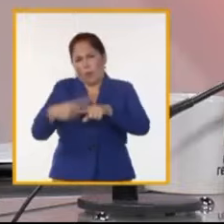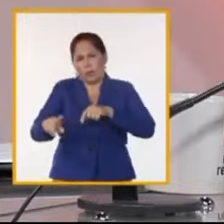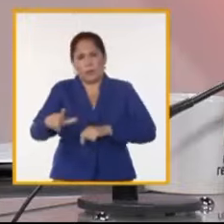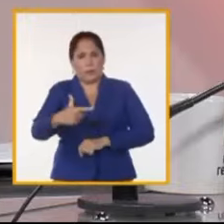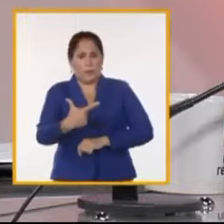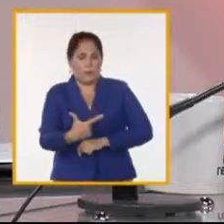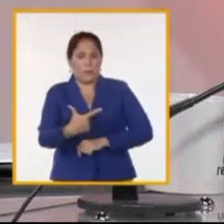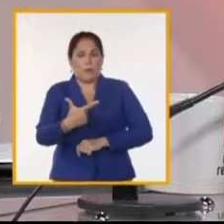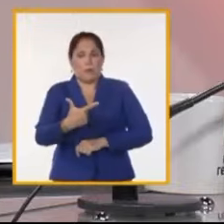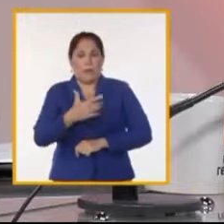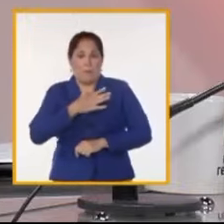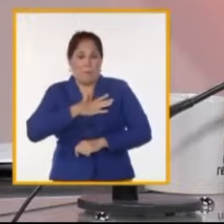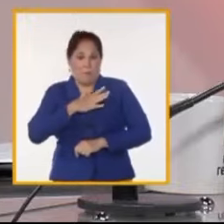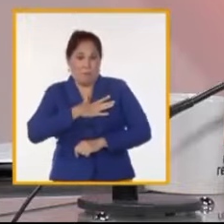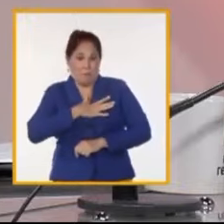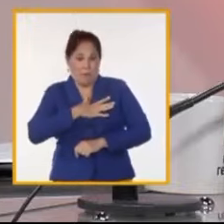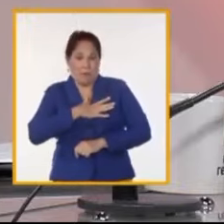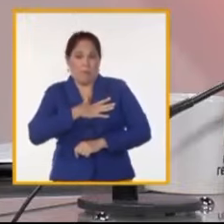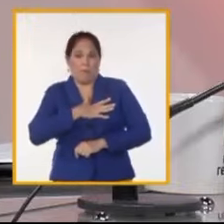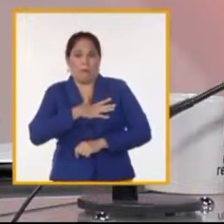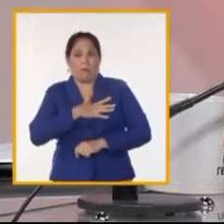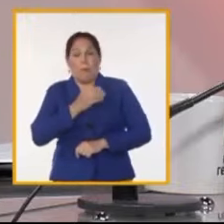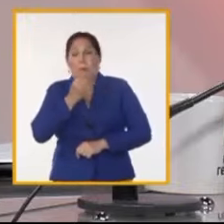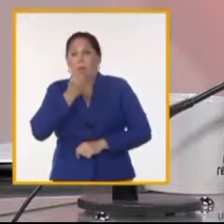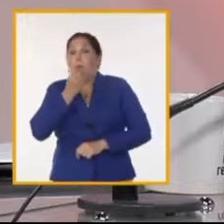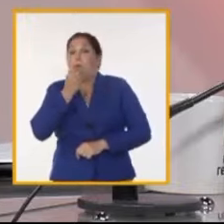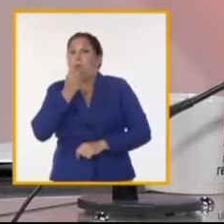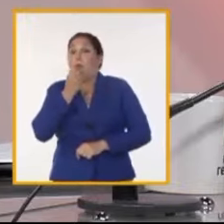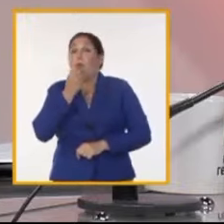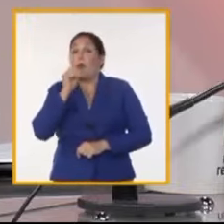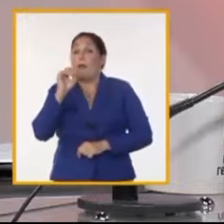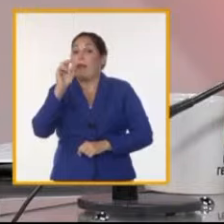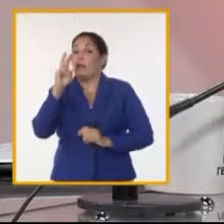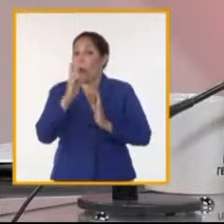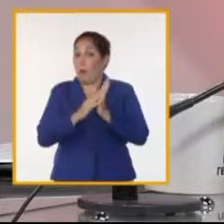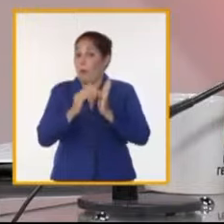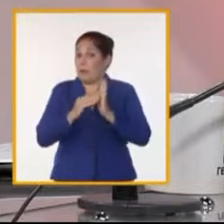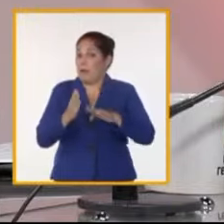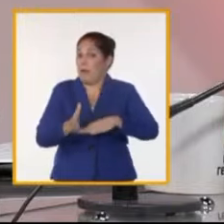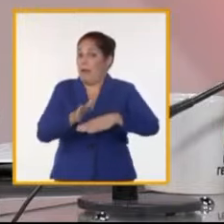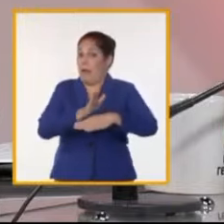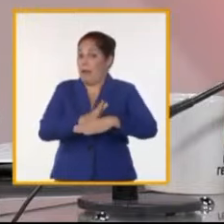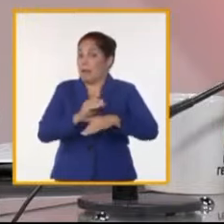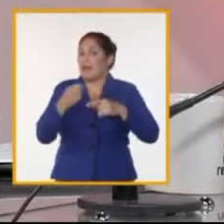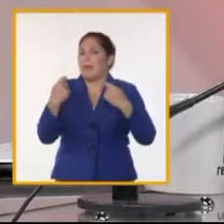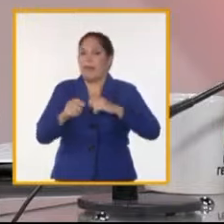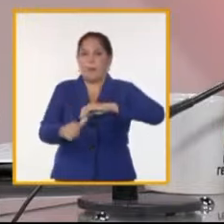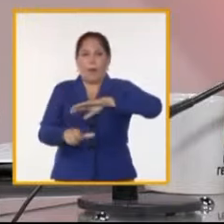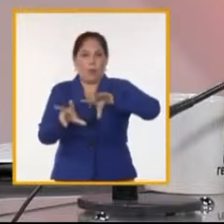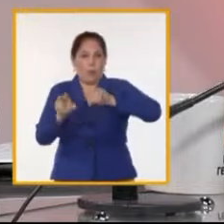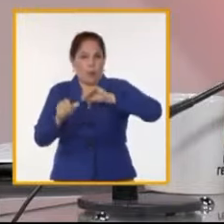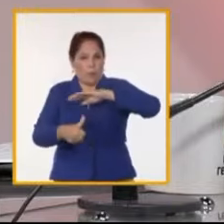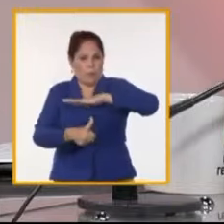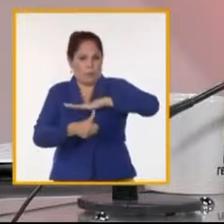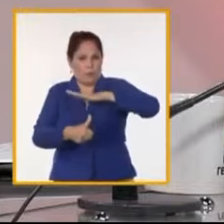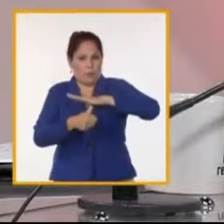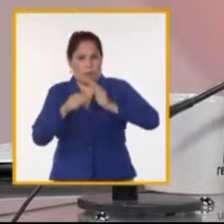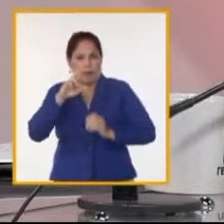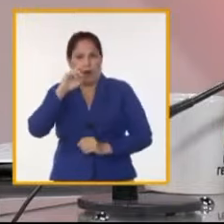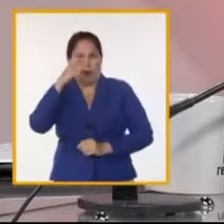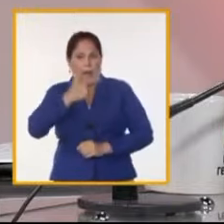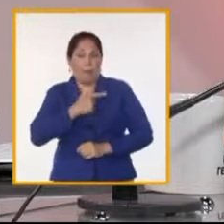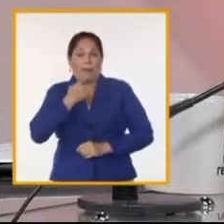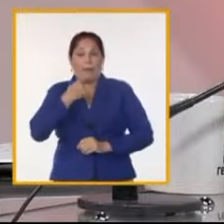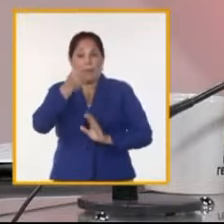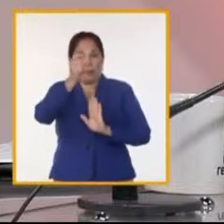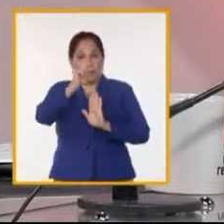primero de la república que tendrá que en un plazo no superior a 50 días elegir al nuevo presidente de la nación dice el artículo